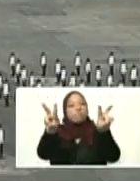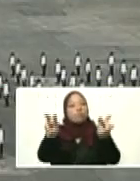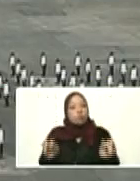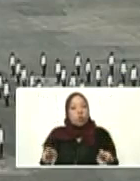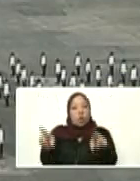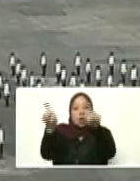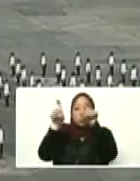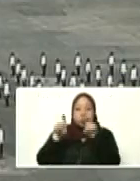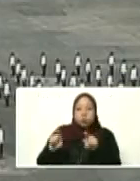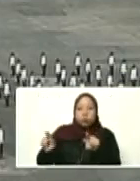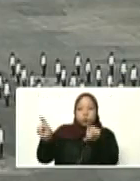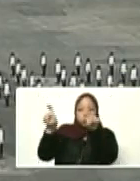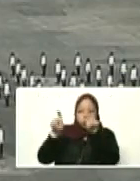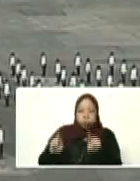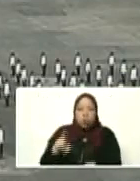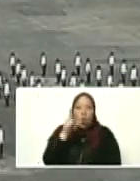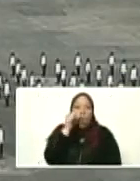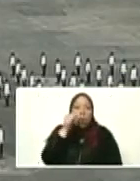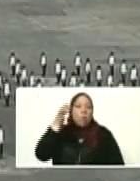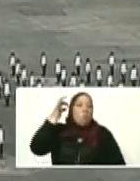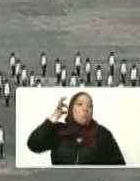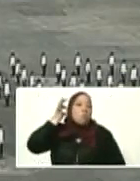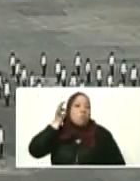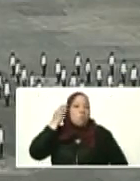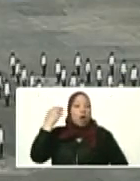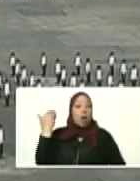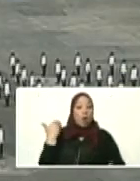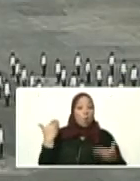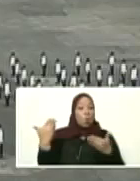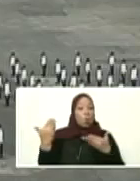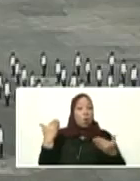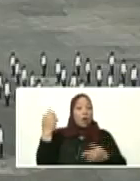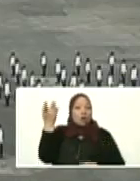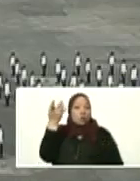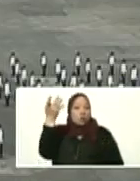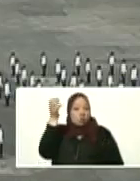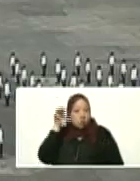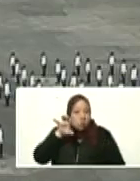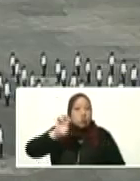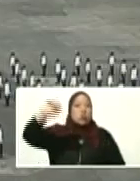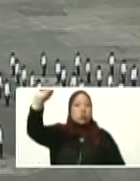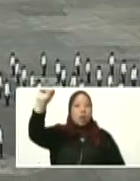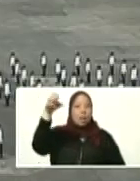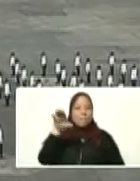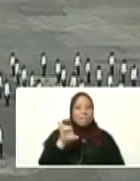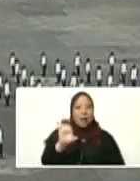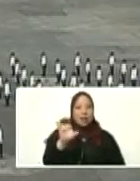los hombres y mujeres que sirven a la patria socialista a través de